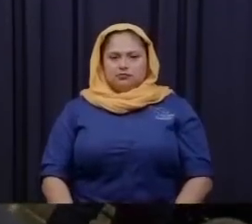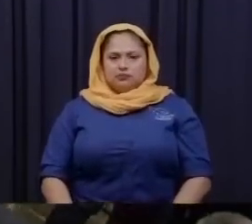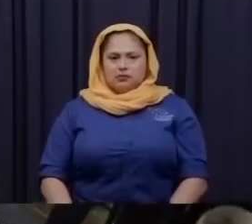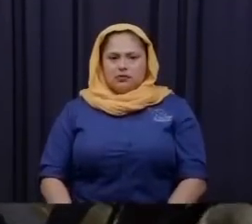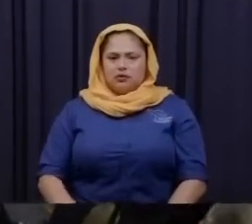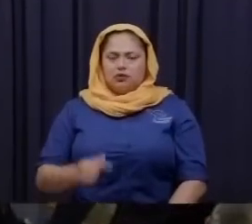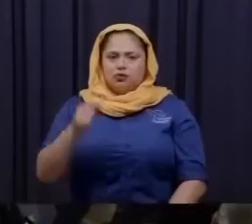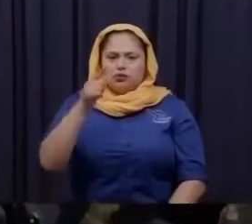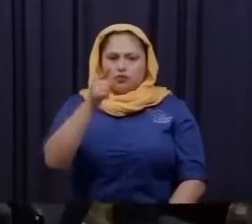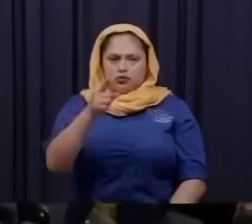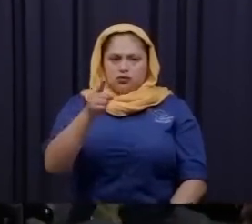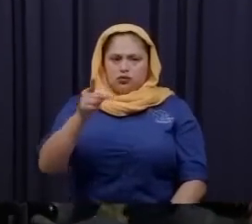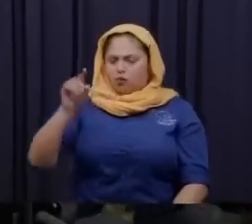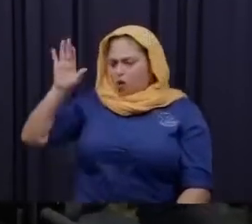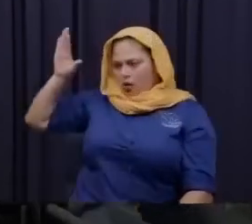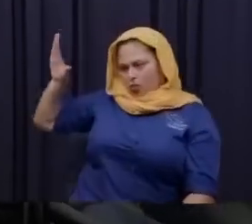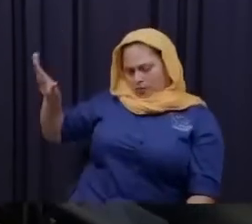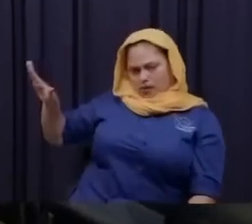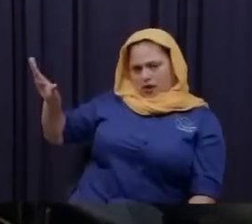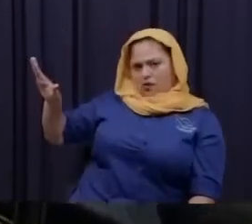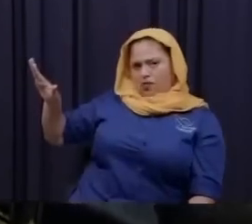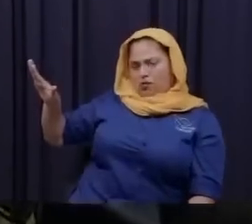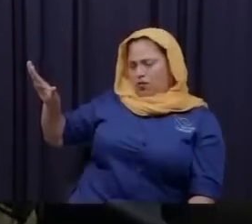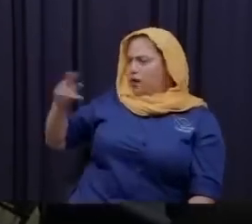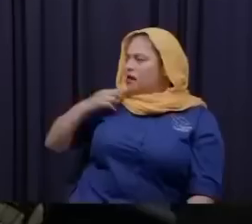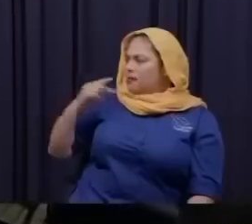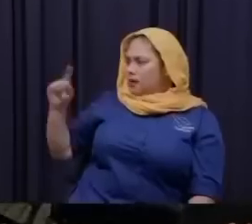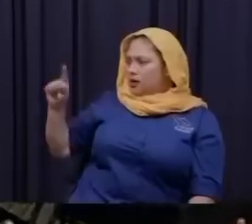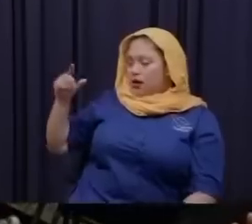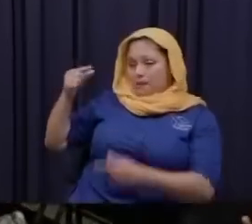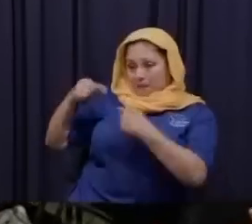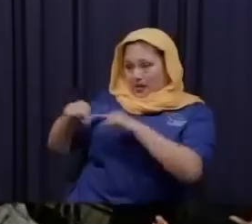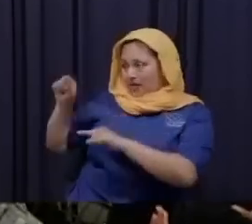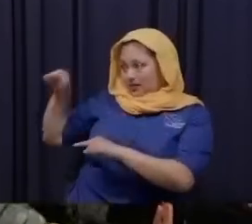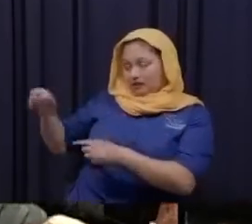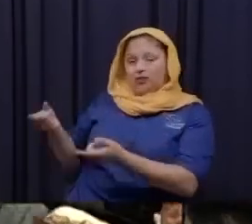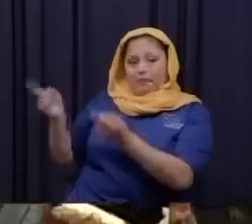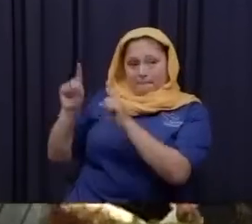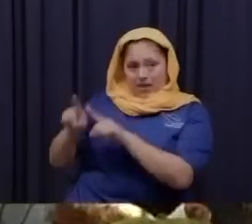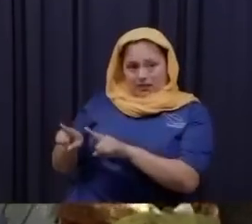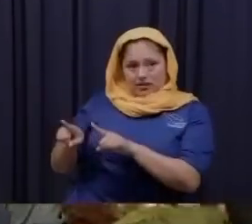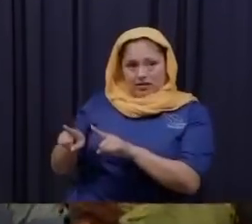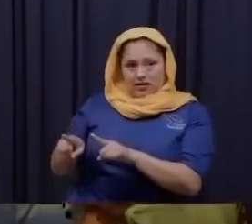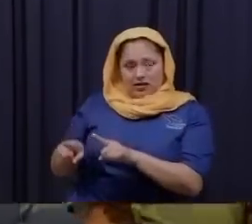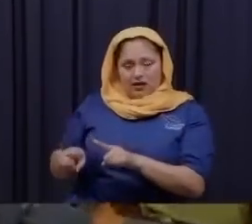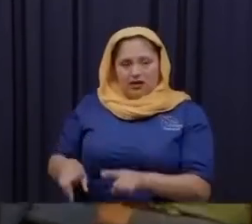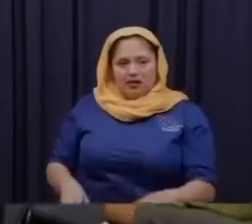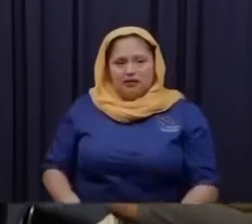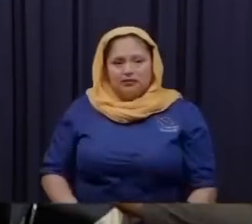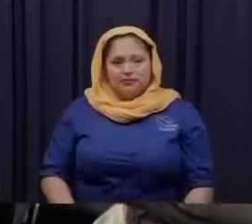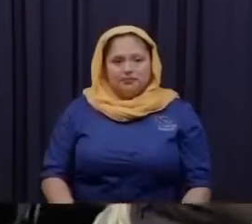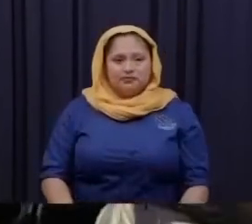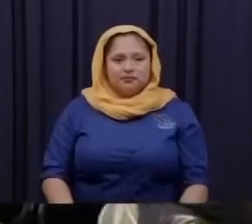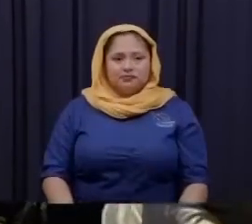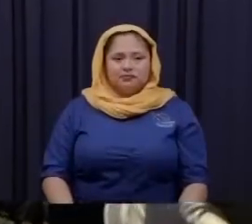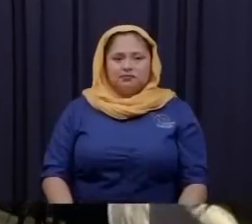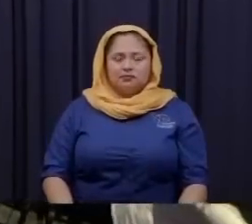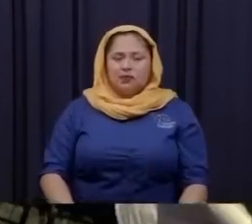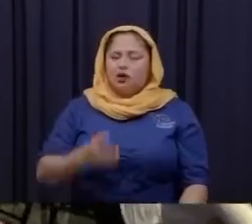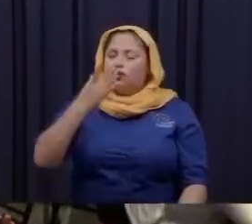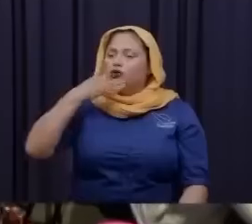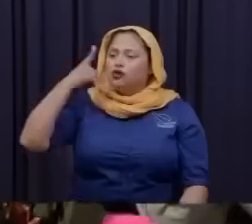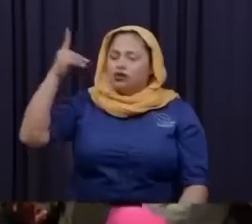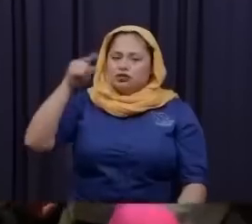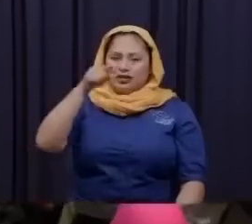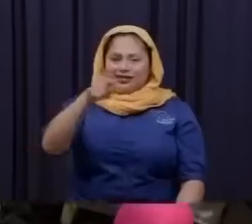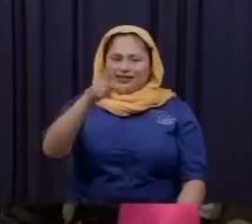mano, y que mientras eso sucede, mientras eso sucede, Dios a